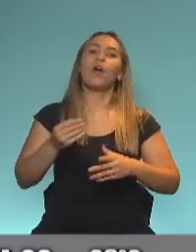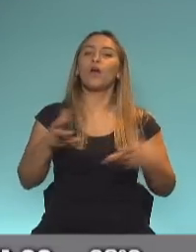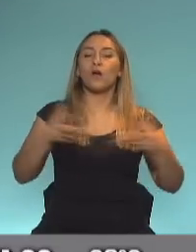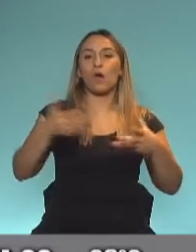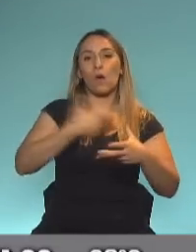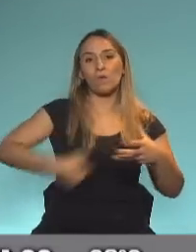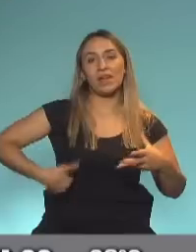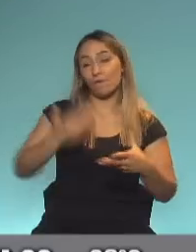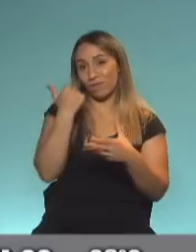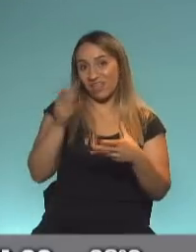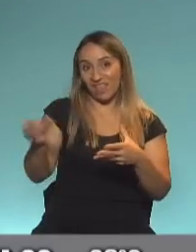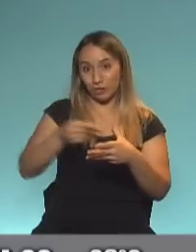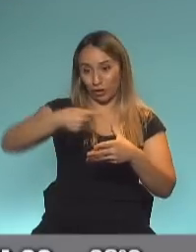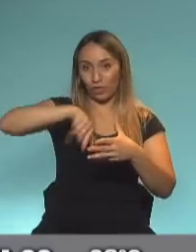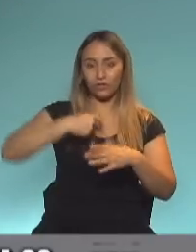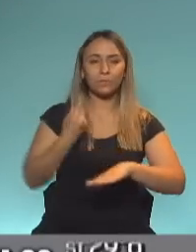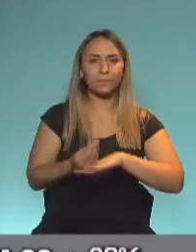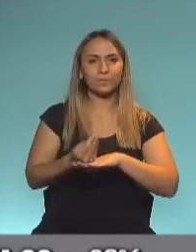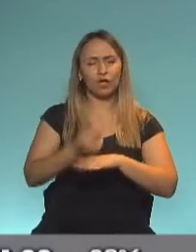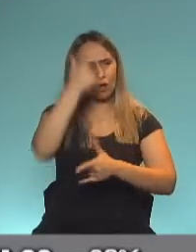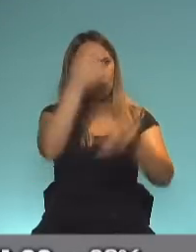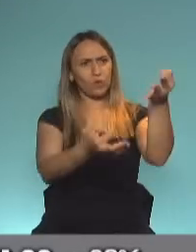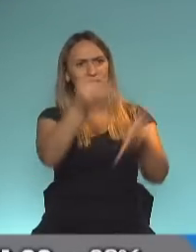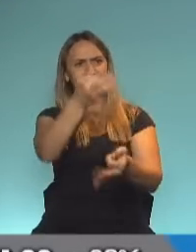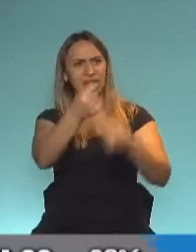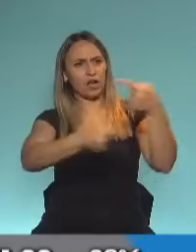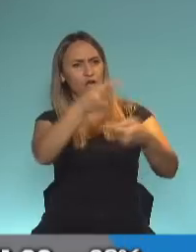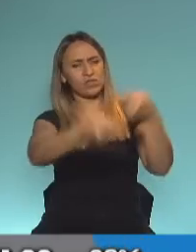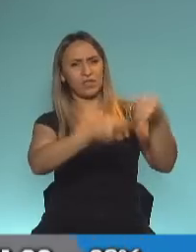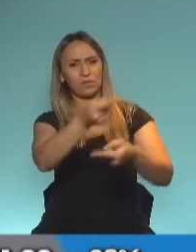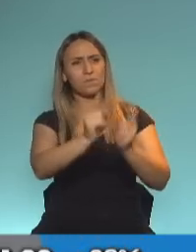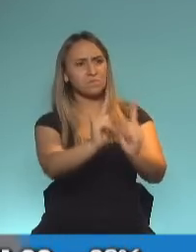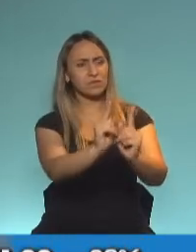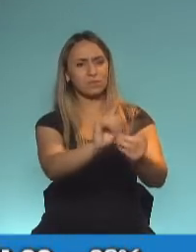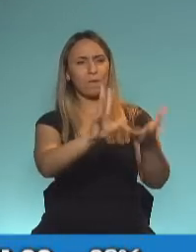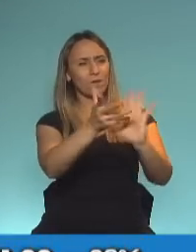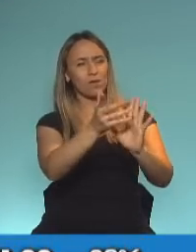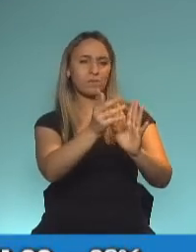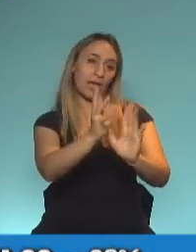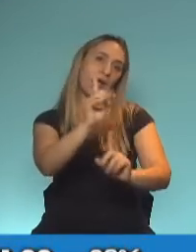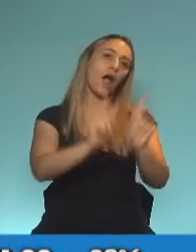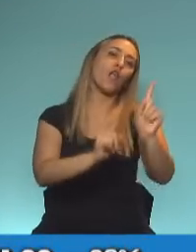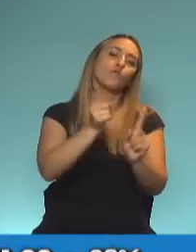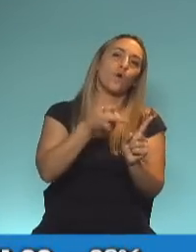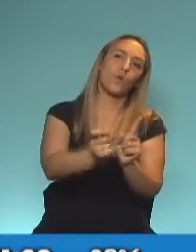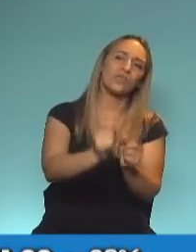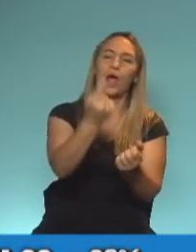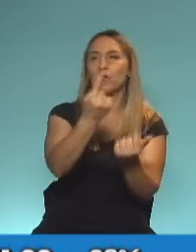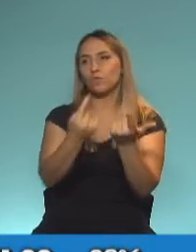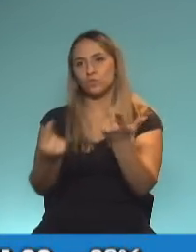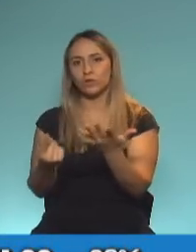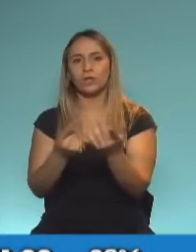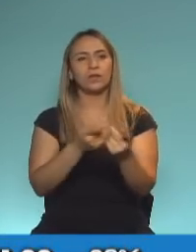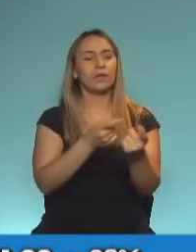Todos, la justicia sigue actuando como actuaba en algunas causas, por lo menos, como